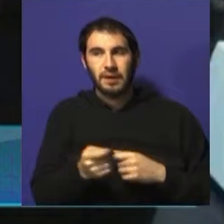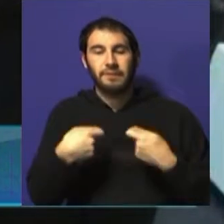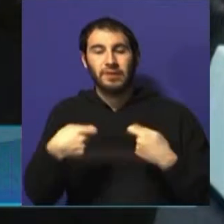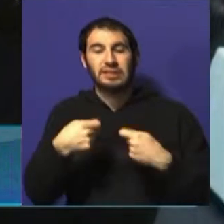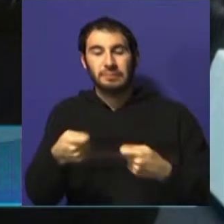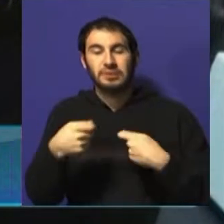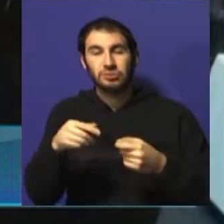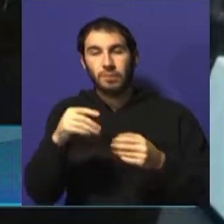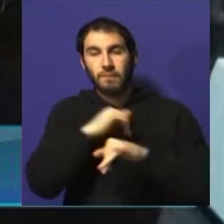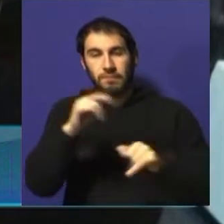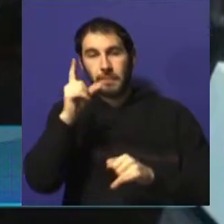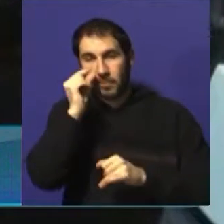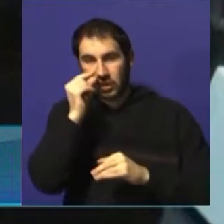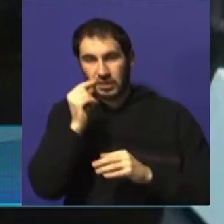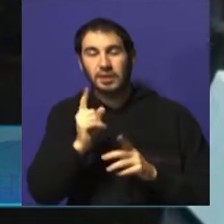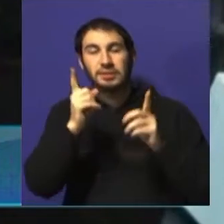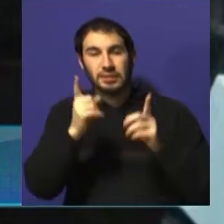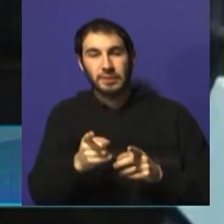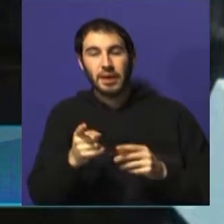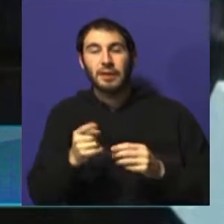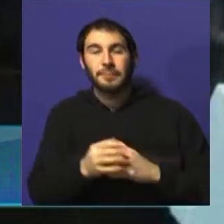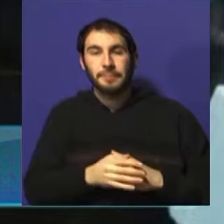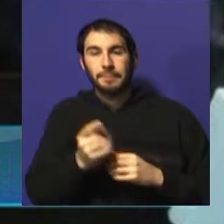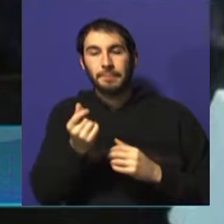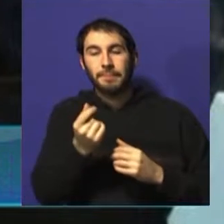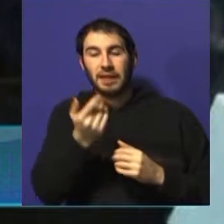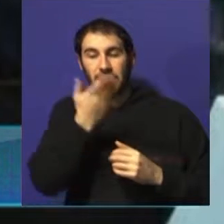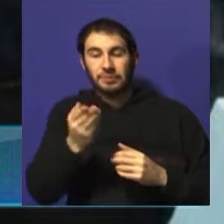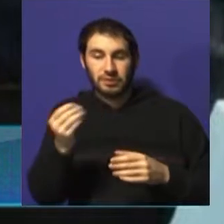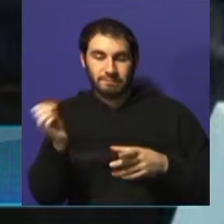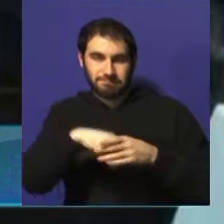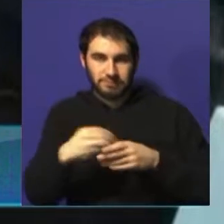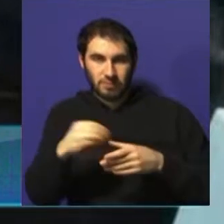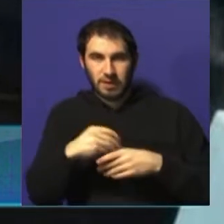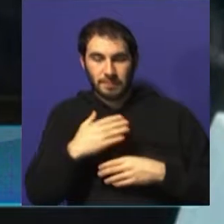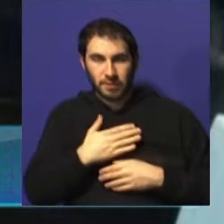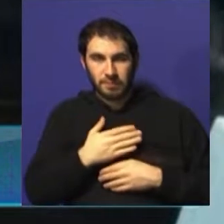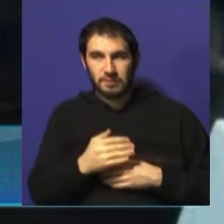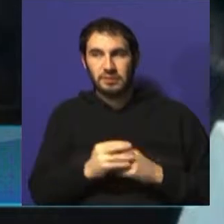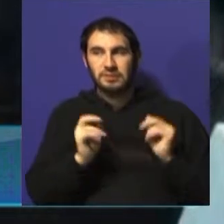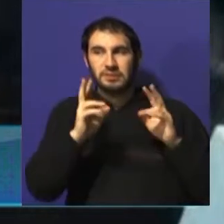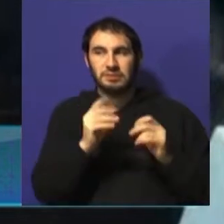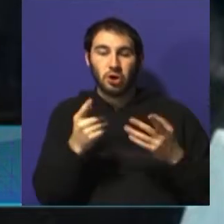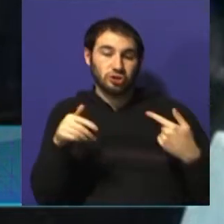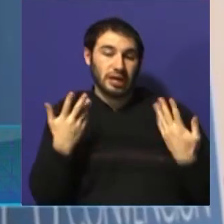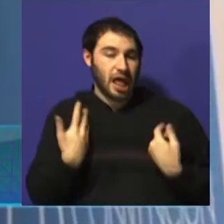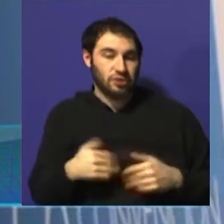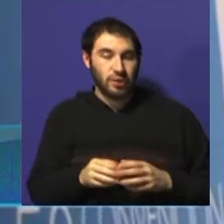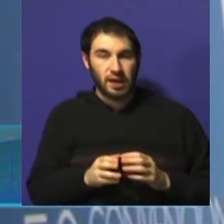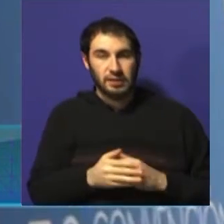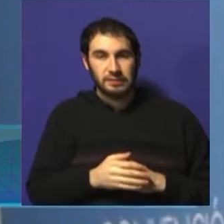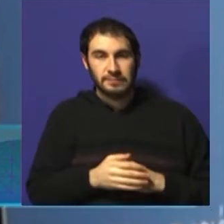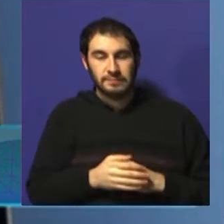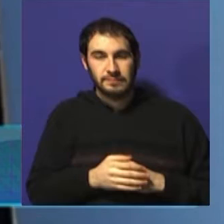campañas políticas, concretamente, y al enriquecimiento de los personajes en cuestión. Jorge, estamos hablando con total naturalidad de